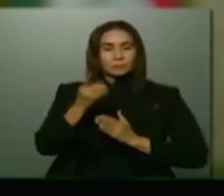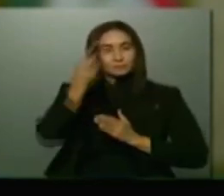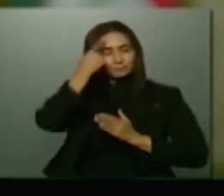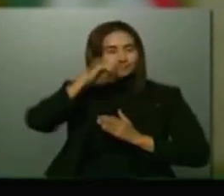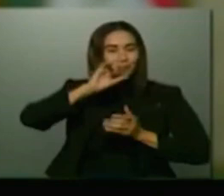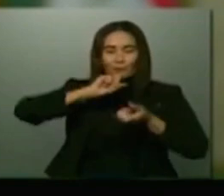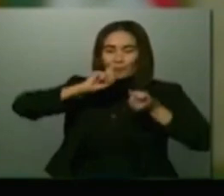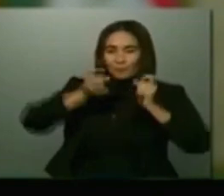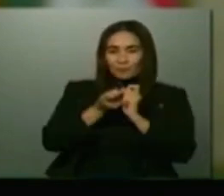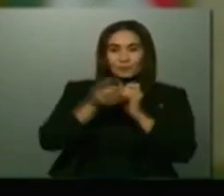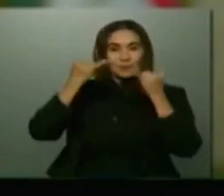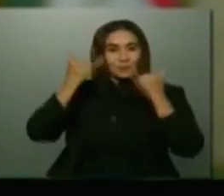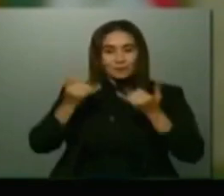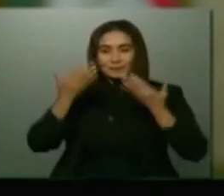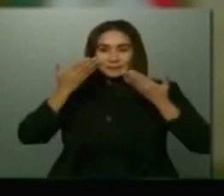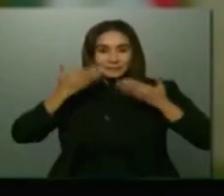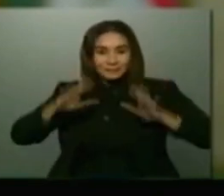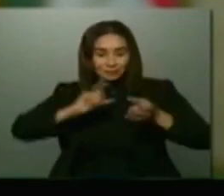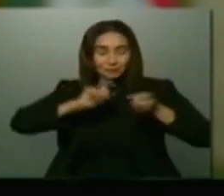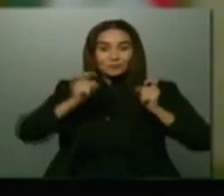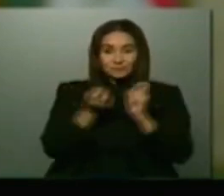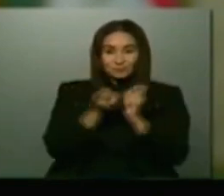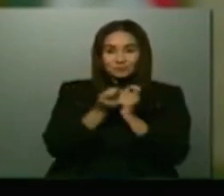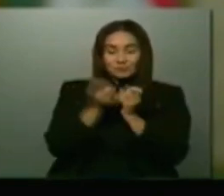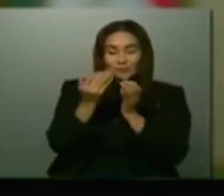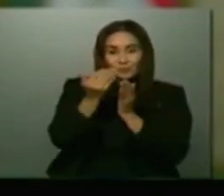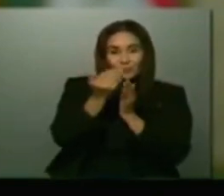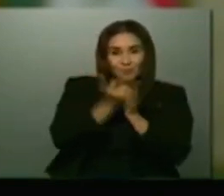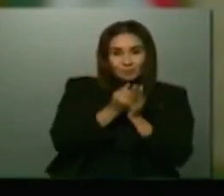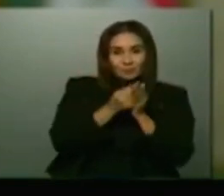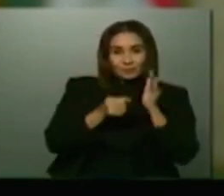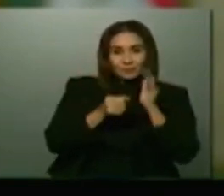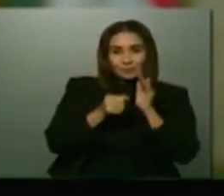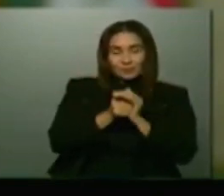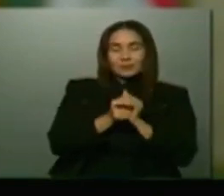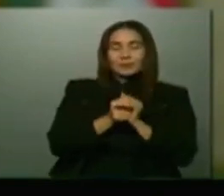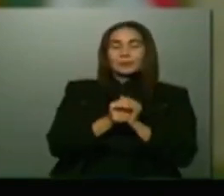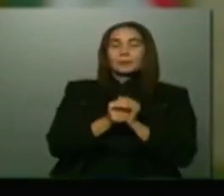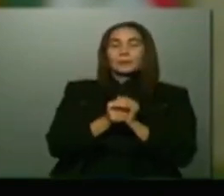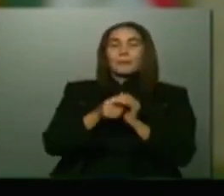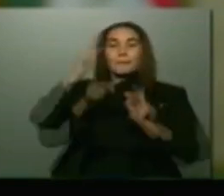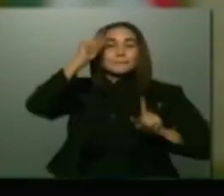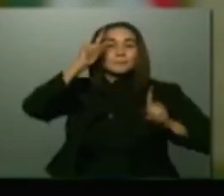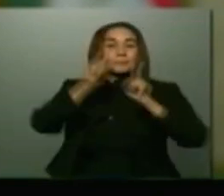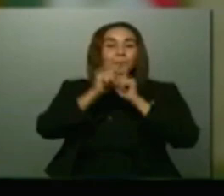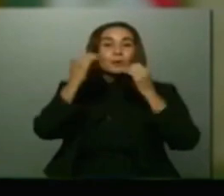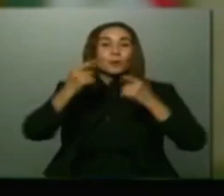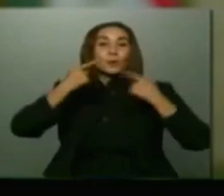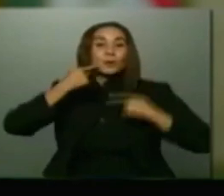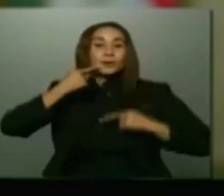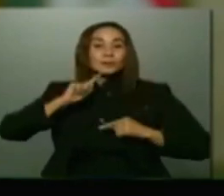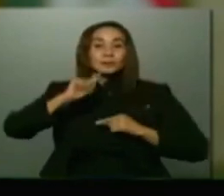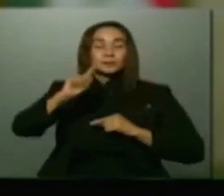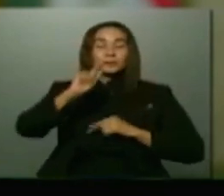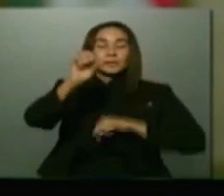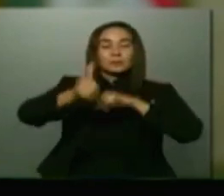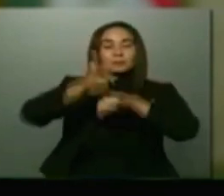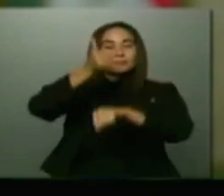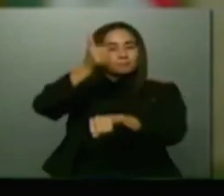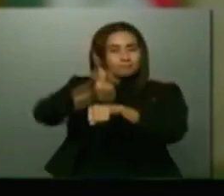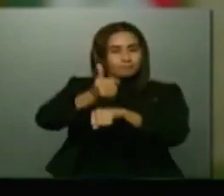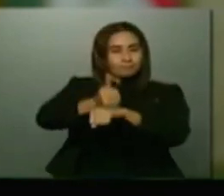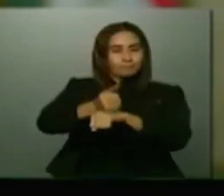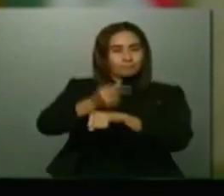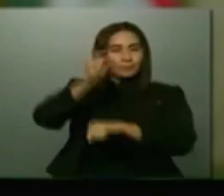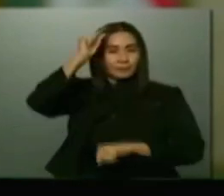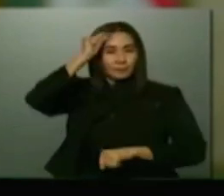ahora ya no habrá más gasto, sino un ahorro. El acuerdo que hoy les anunciamos establece que el